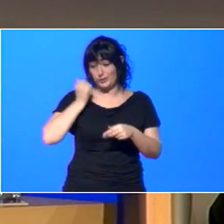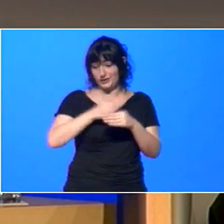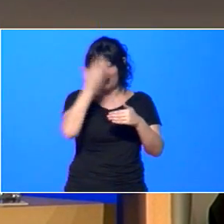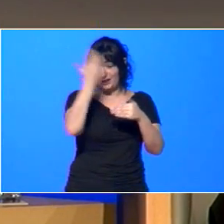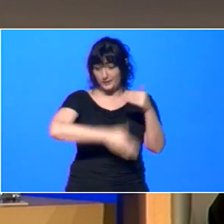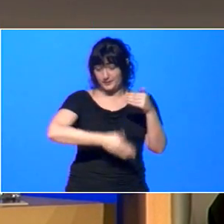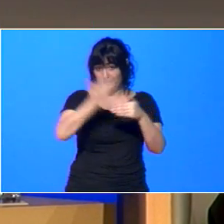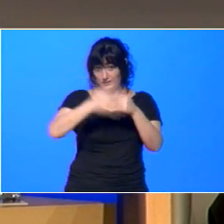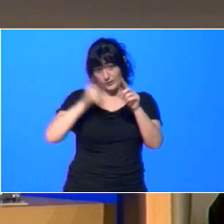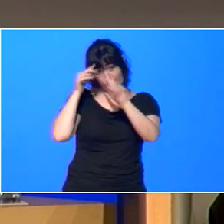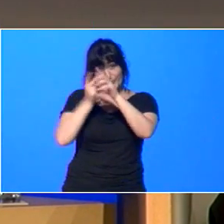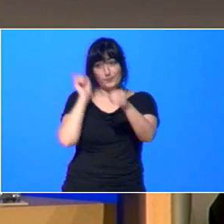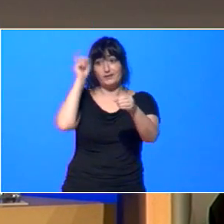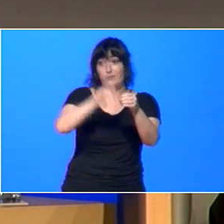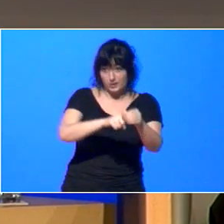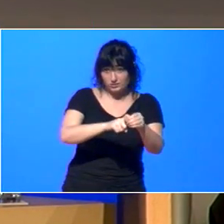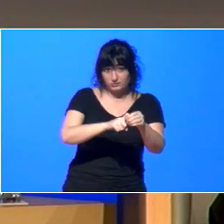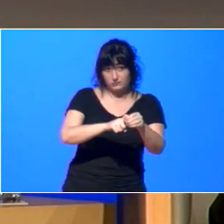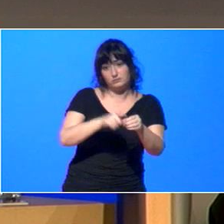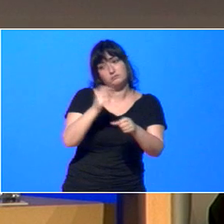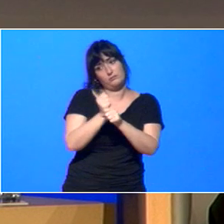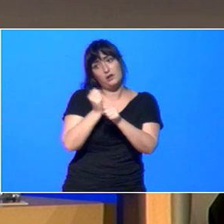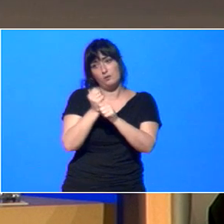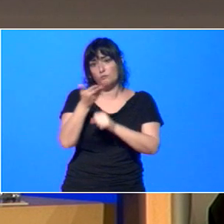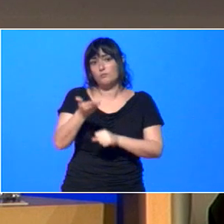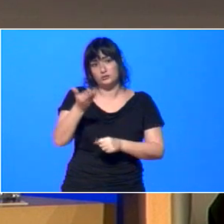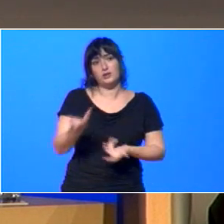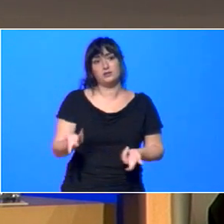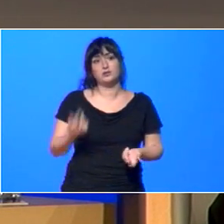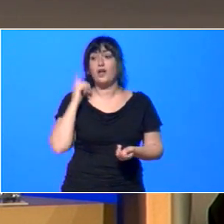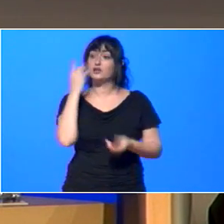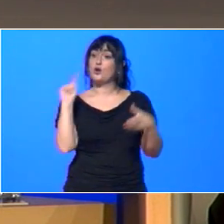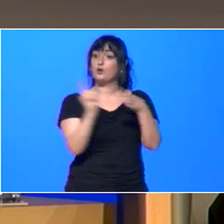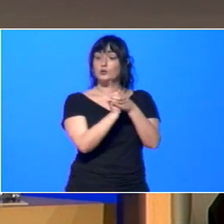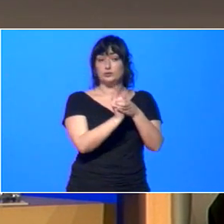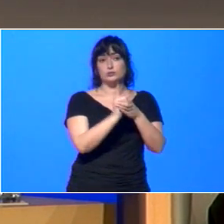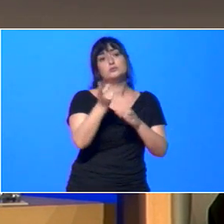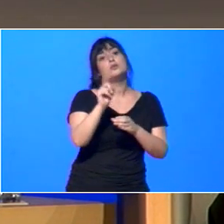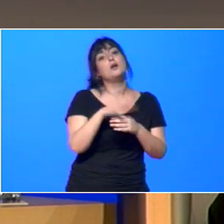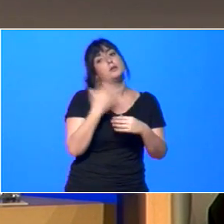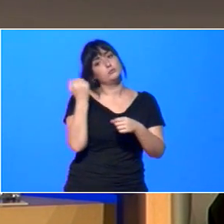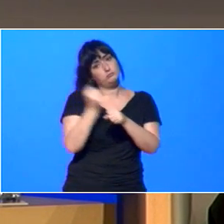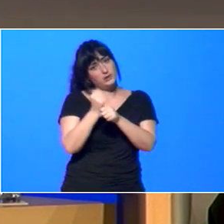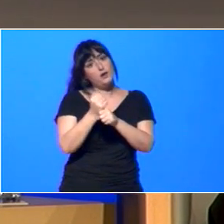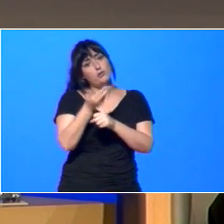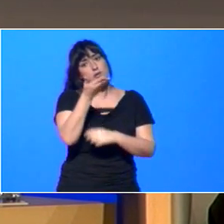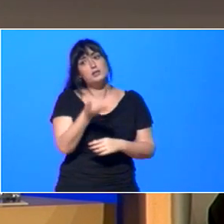aprender y participar, es una tarea consustancial. No es la de educación inclusiva, pero es una de las tareas